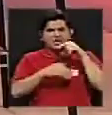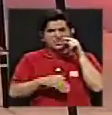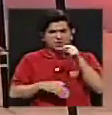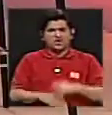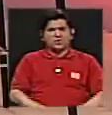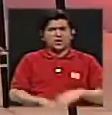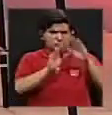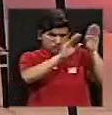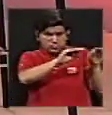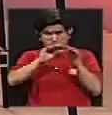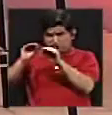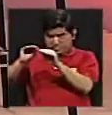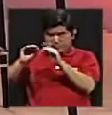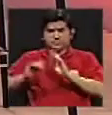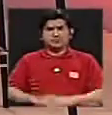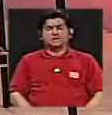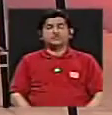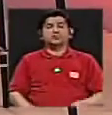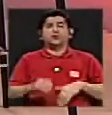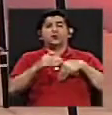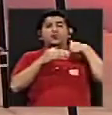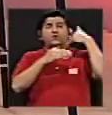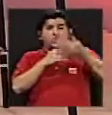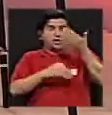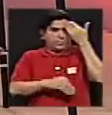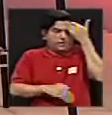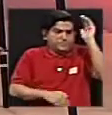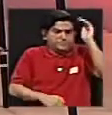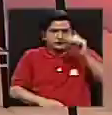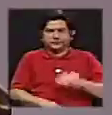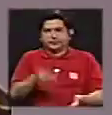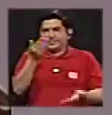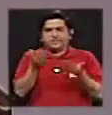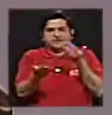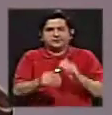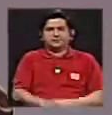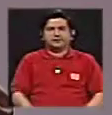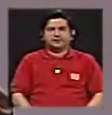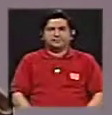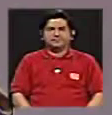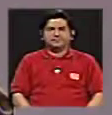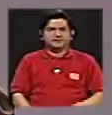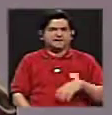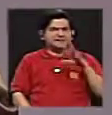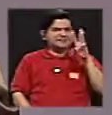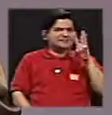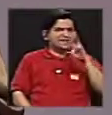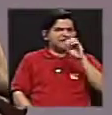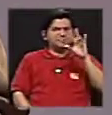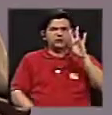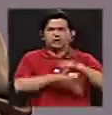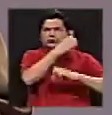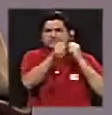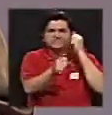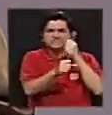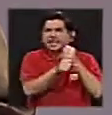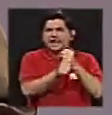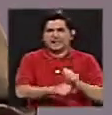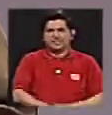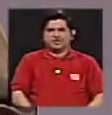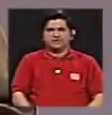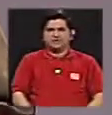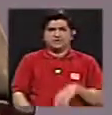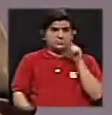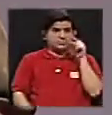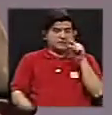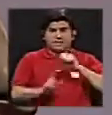el... Exacto. Bueno, después de, no sé, son como 6-7 años de esto, en